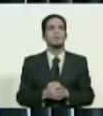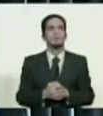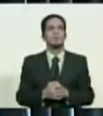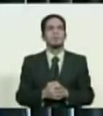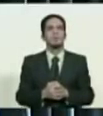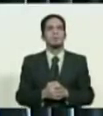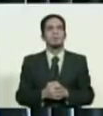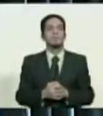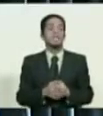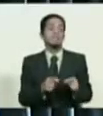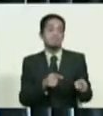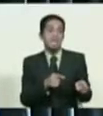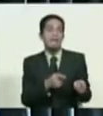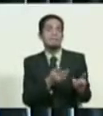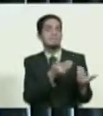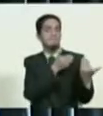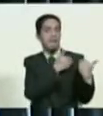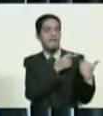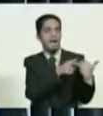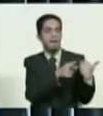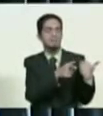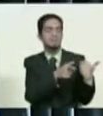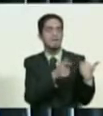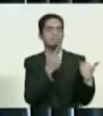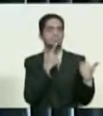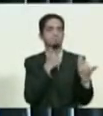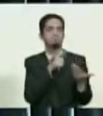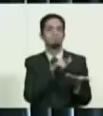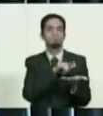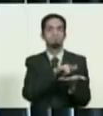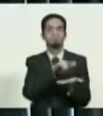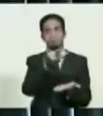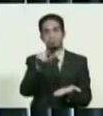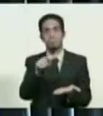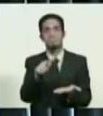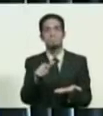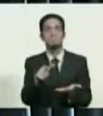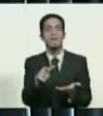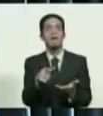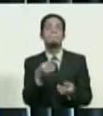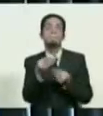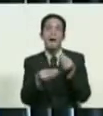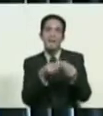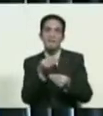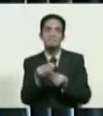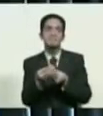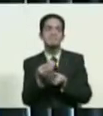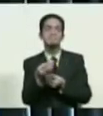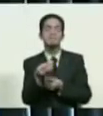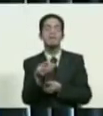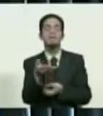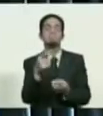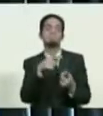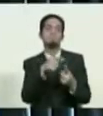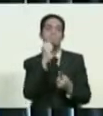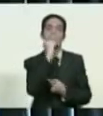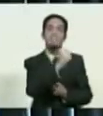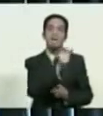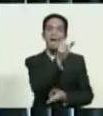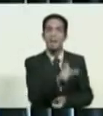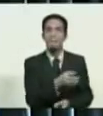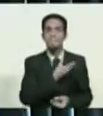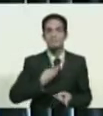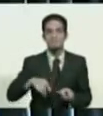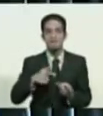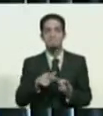que dirigiría las acciones para provocar la muerte del presidente constitucional de la República, de la primera combatiente, del alto